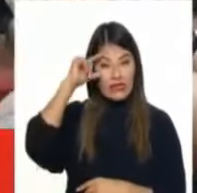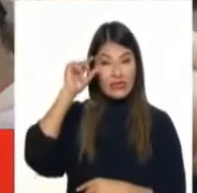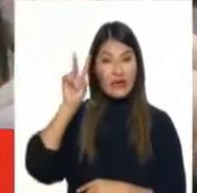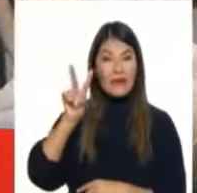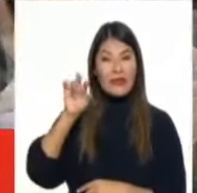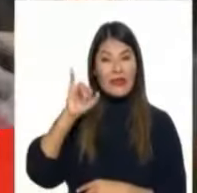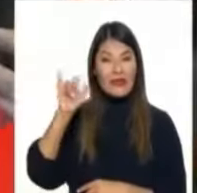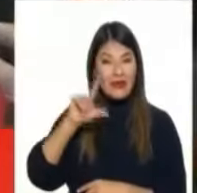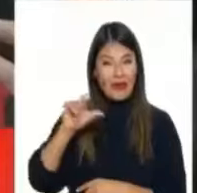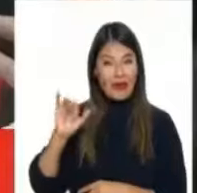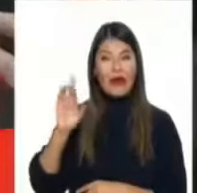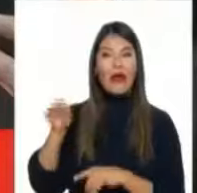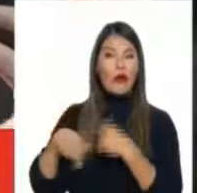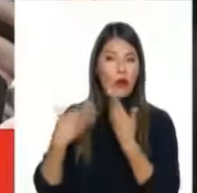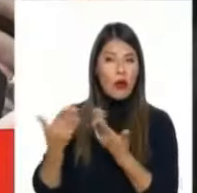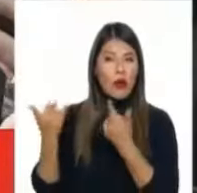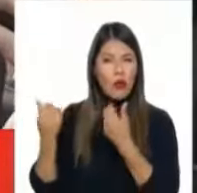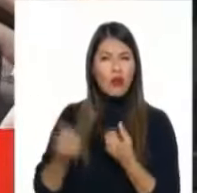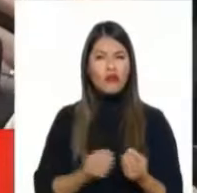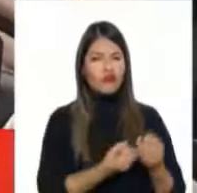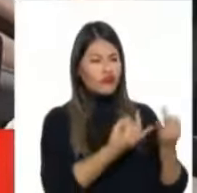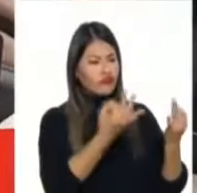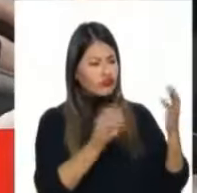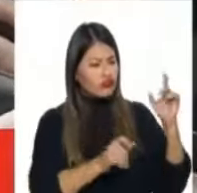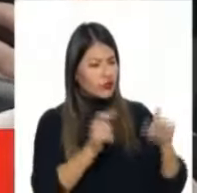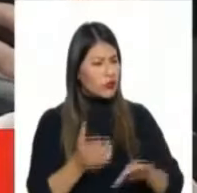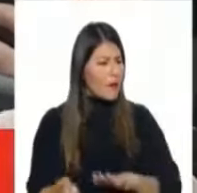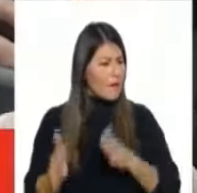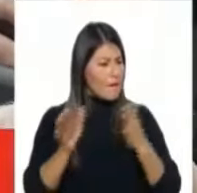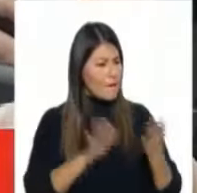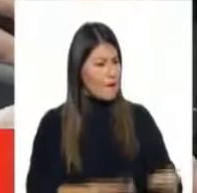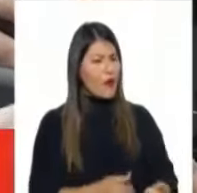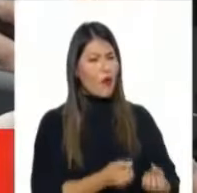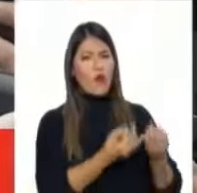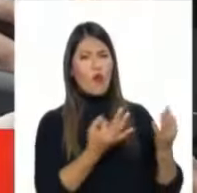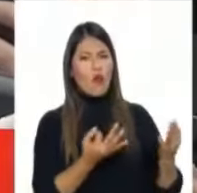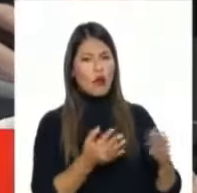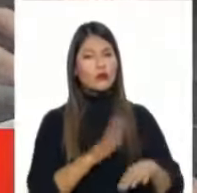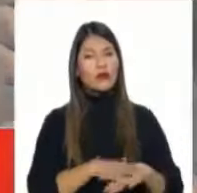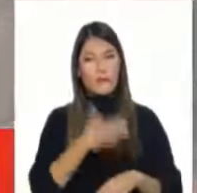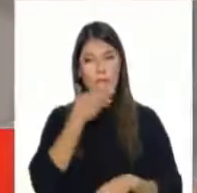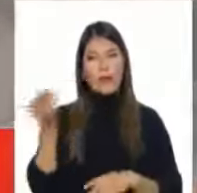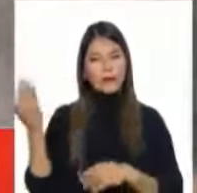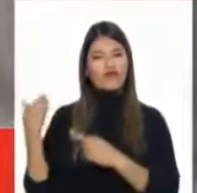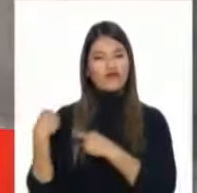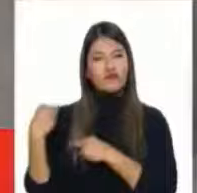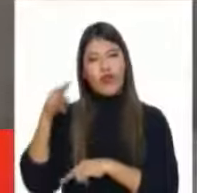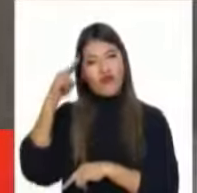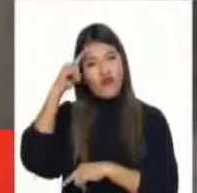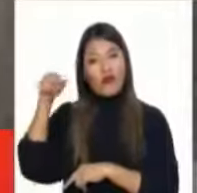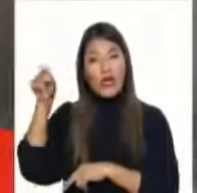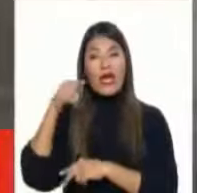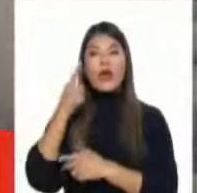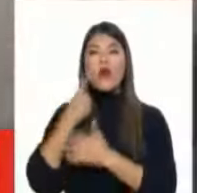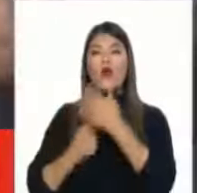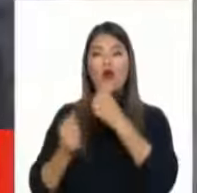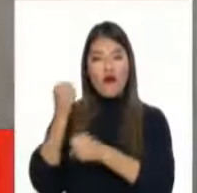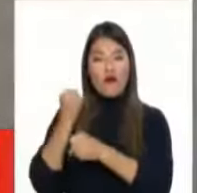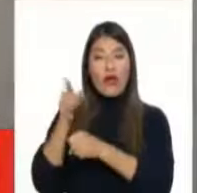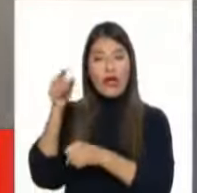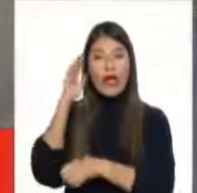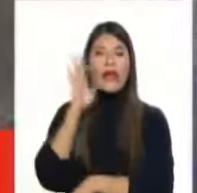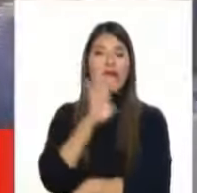más fallecidos. Y yo confío en que va a tomar la mejor decisión. La Procuradora General del